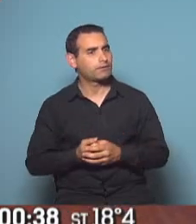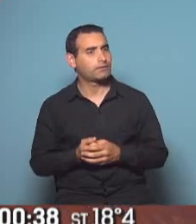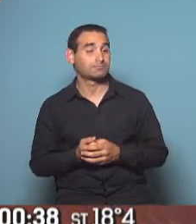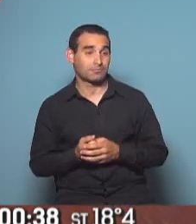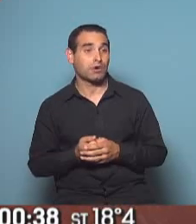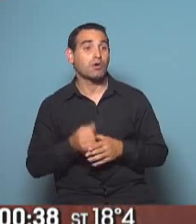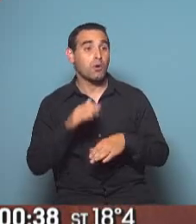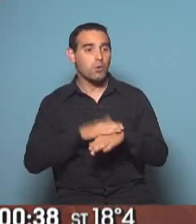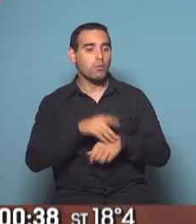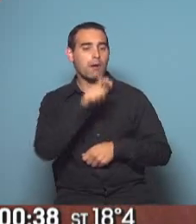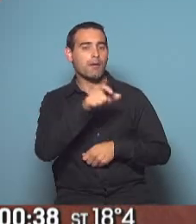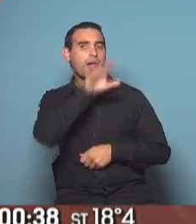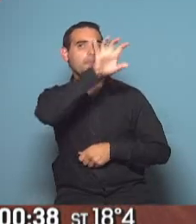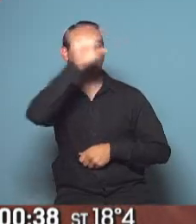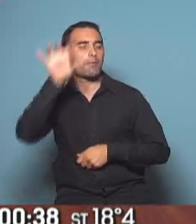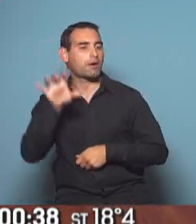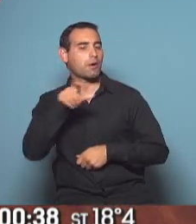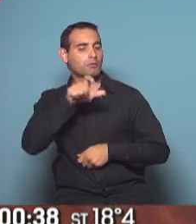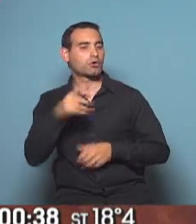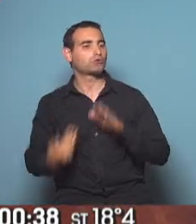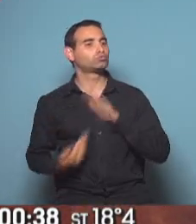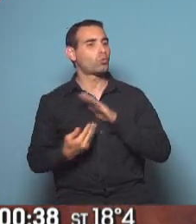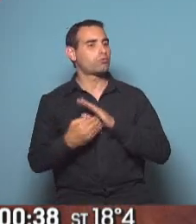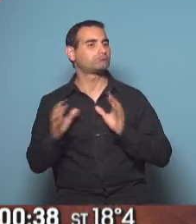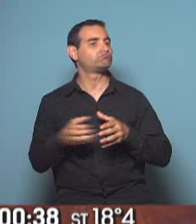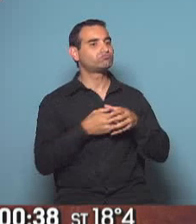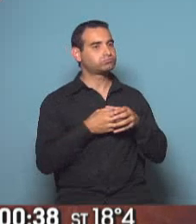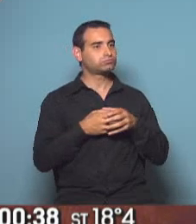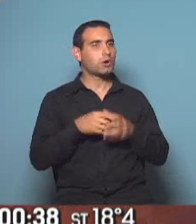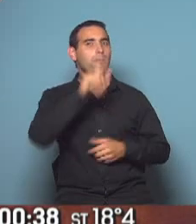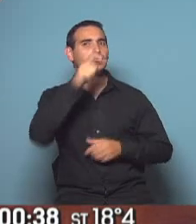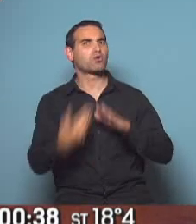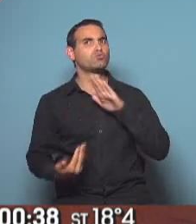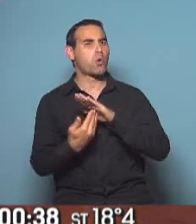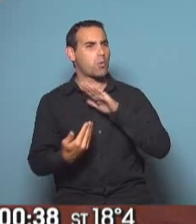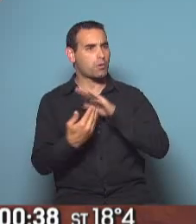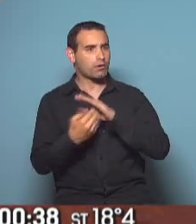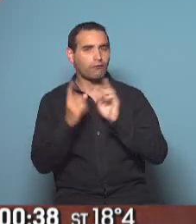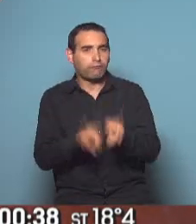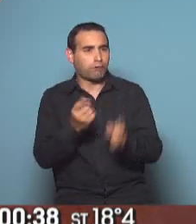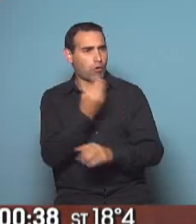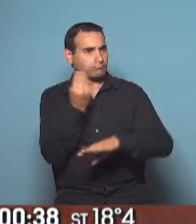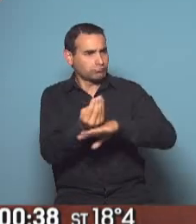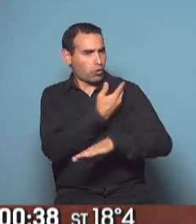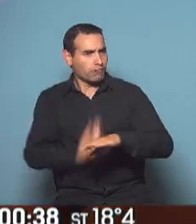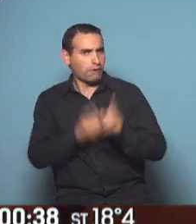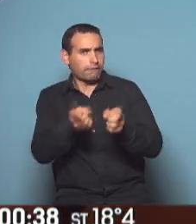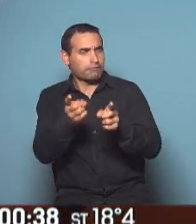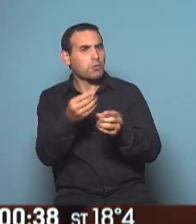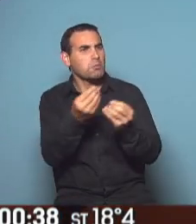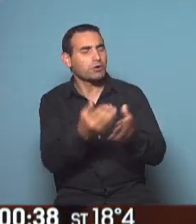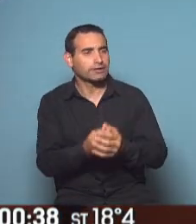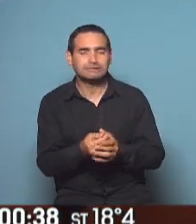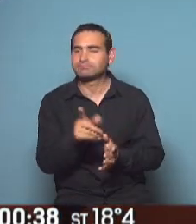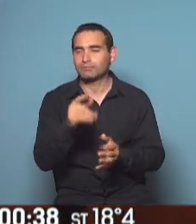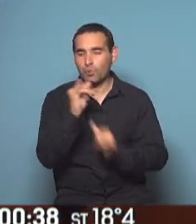en el caudillismo de las provincias, estos caudillos que se perpetúan en el poder. ¿Por qué? Mira, para